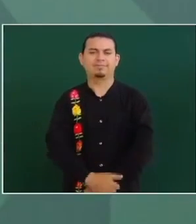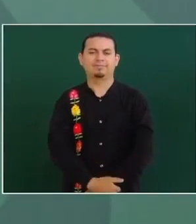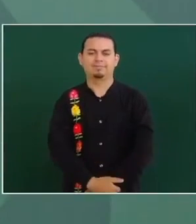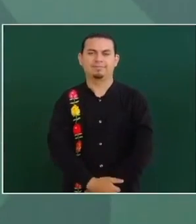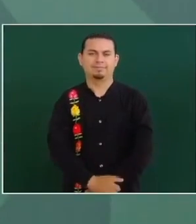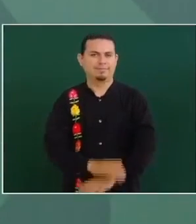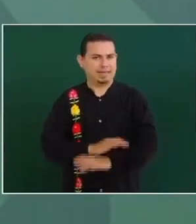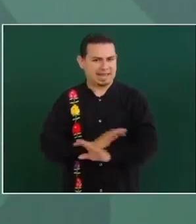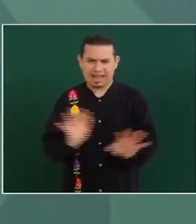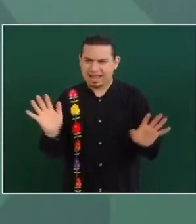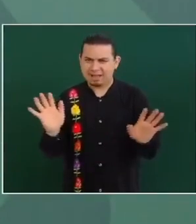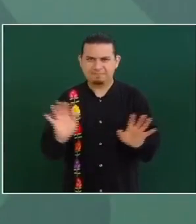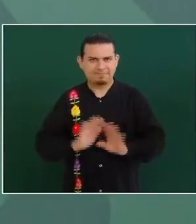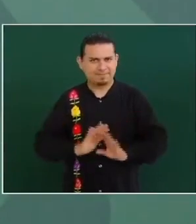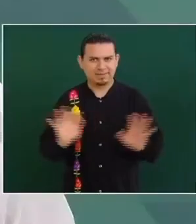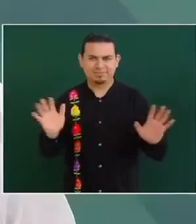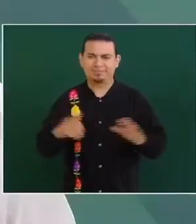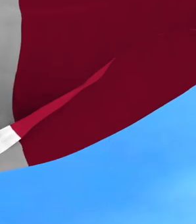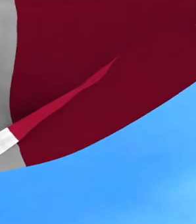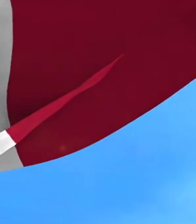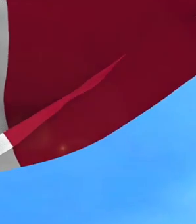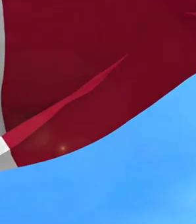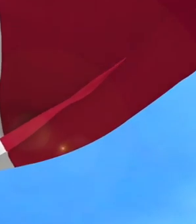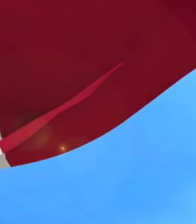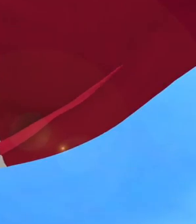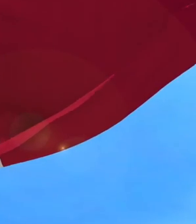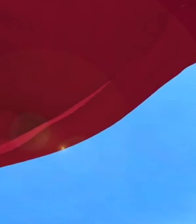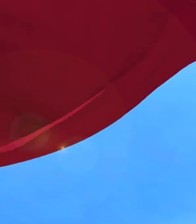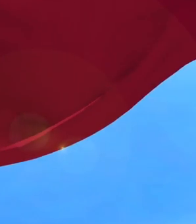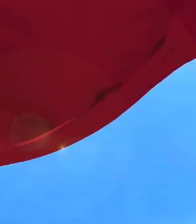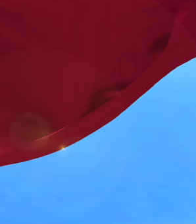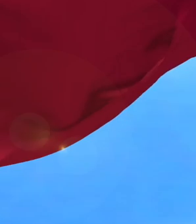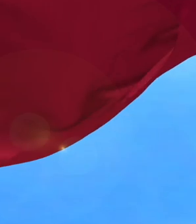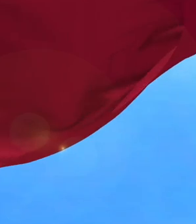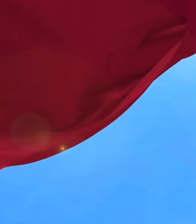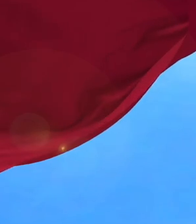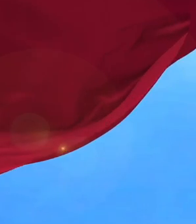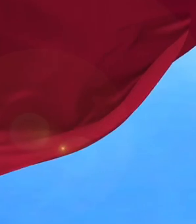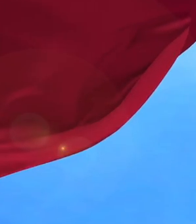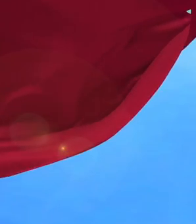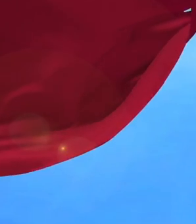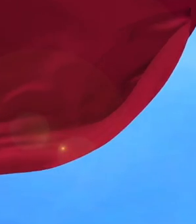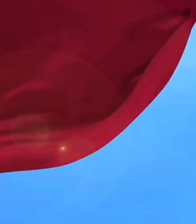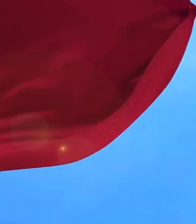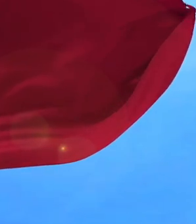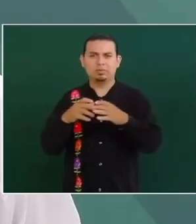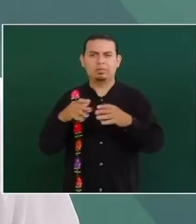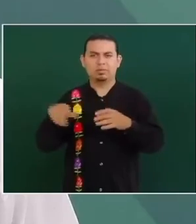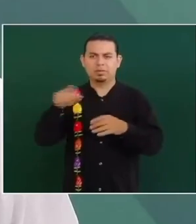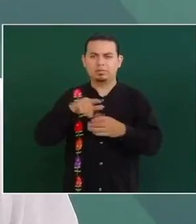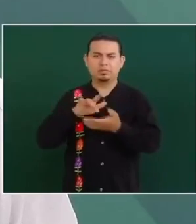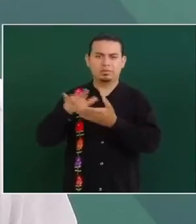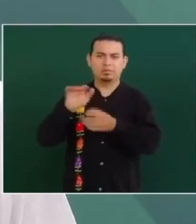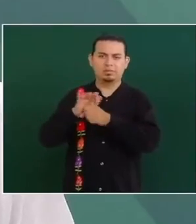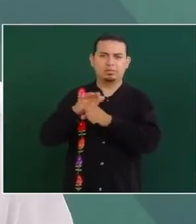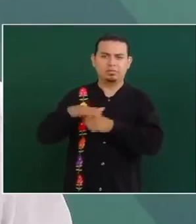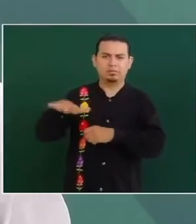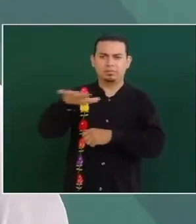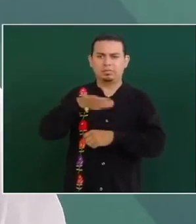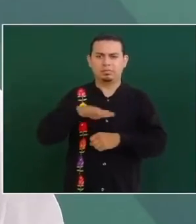O sea, ya el Estado mexicano es socio mayoritario y ya tiene